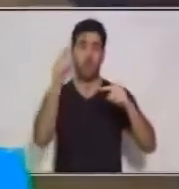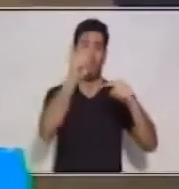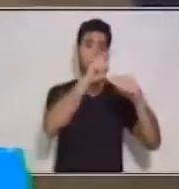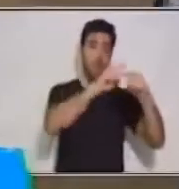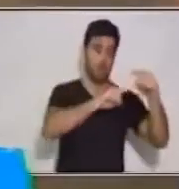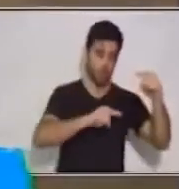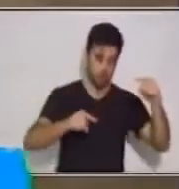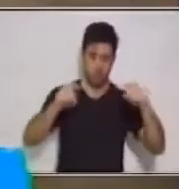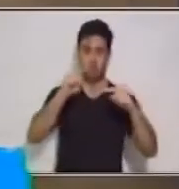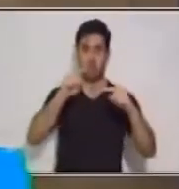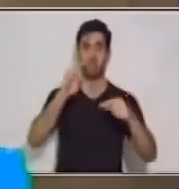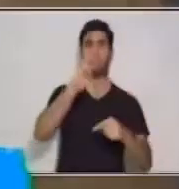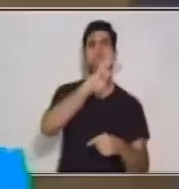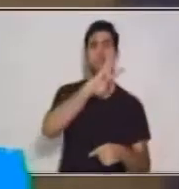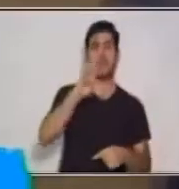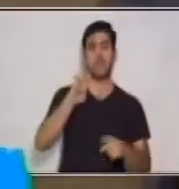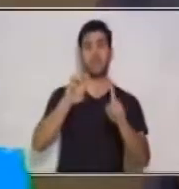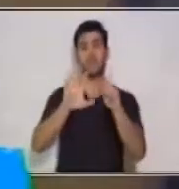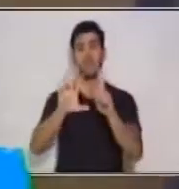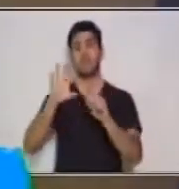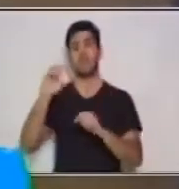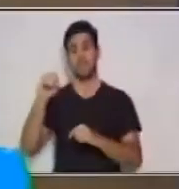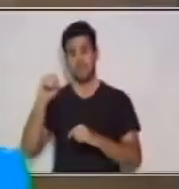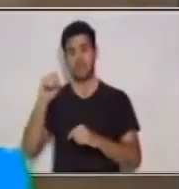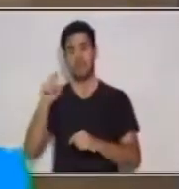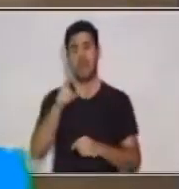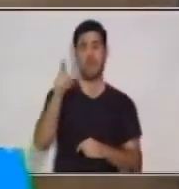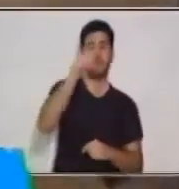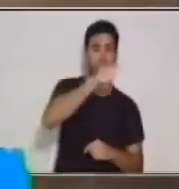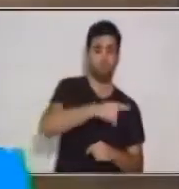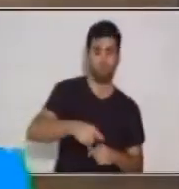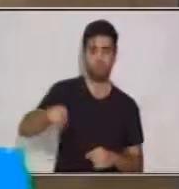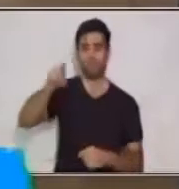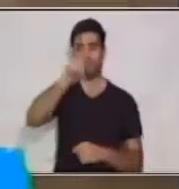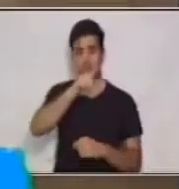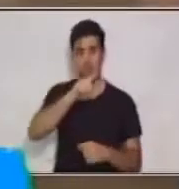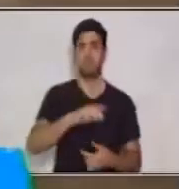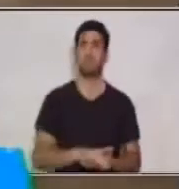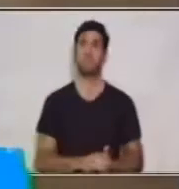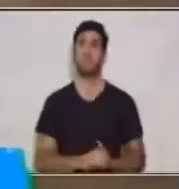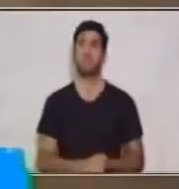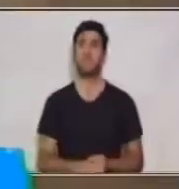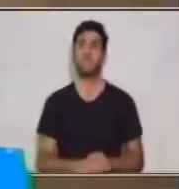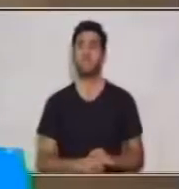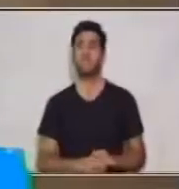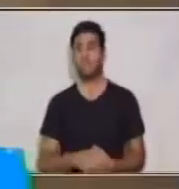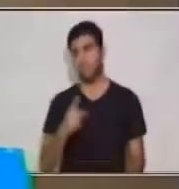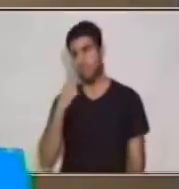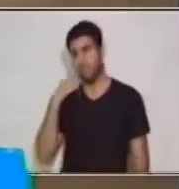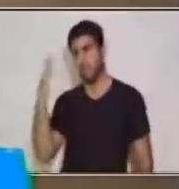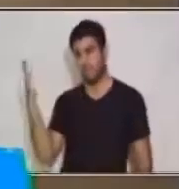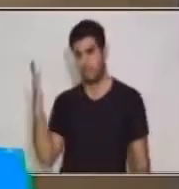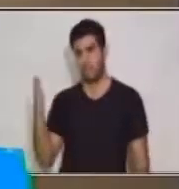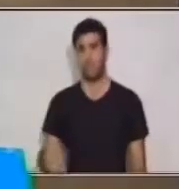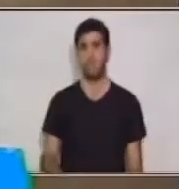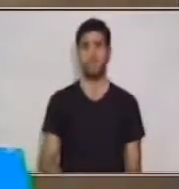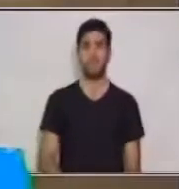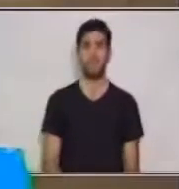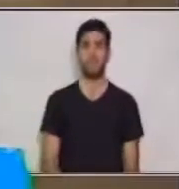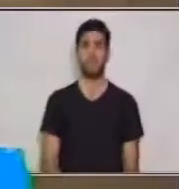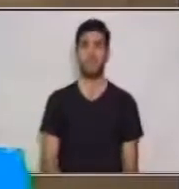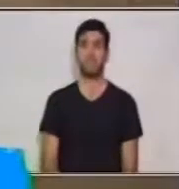que gira y retorna al punto de origen y tiene 360